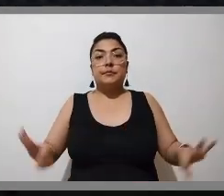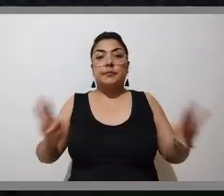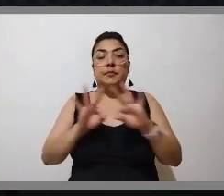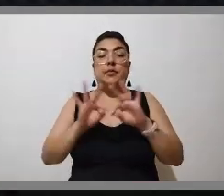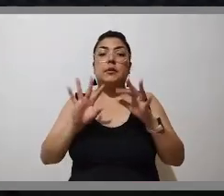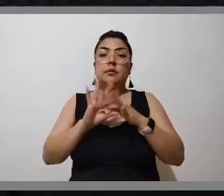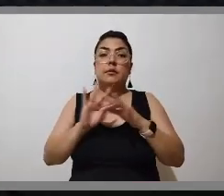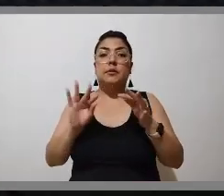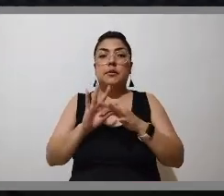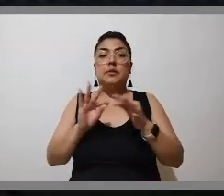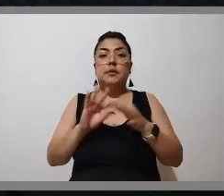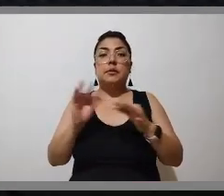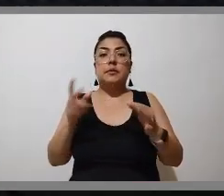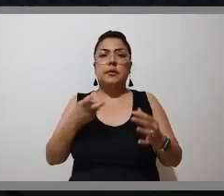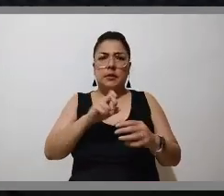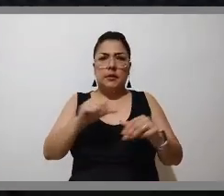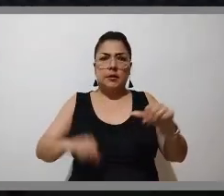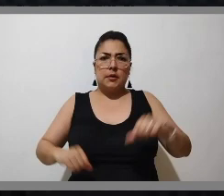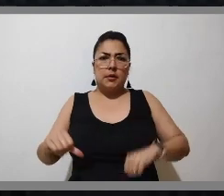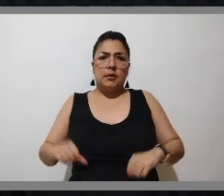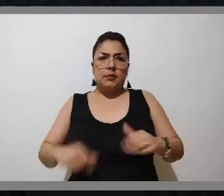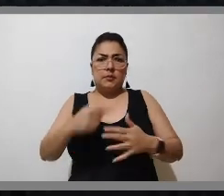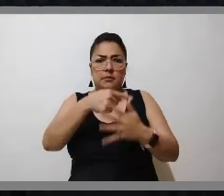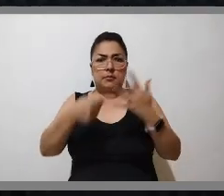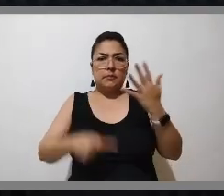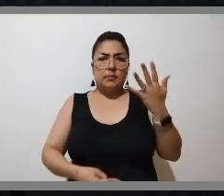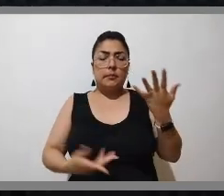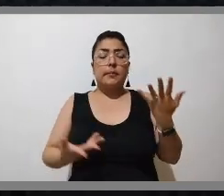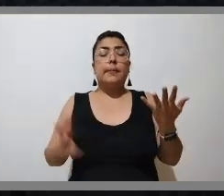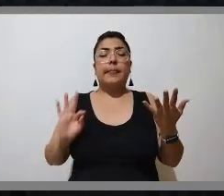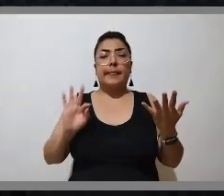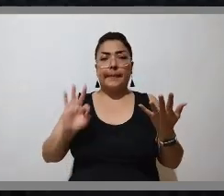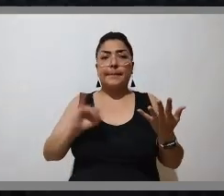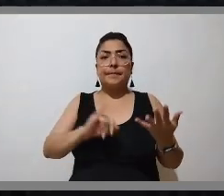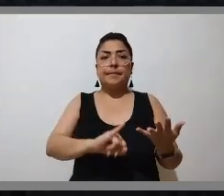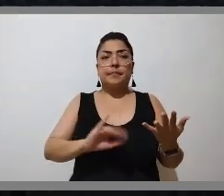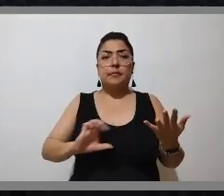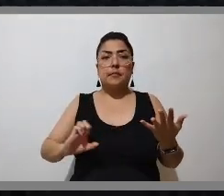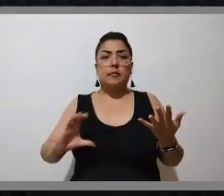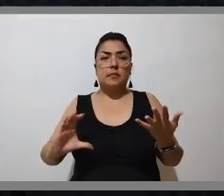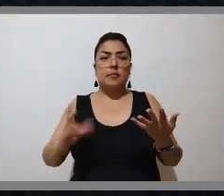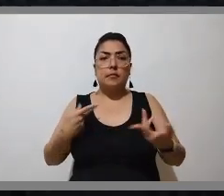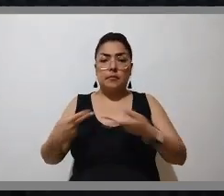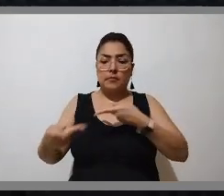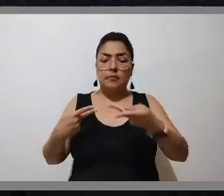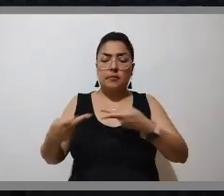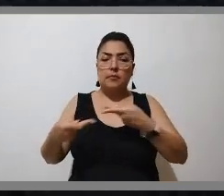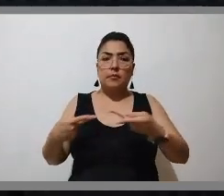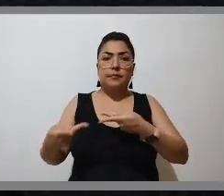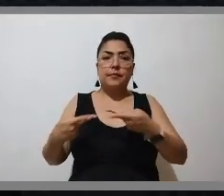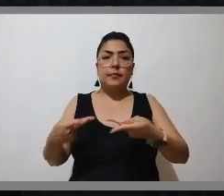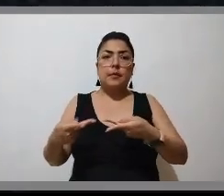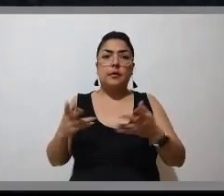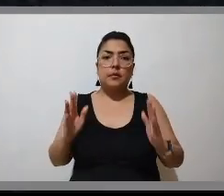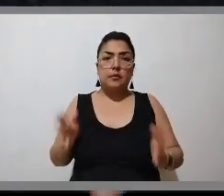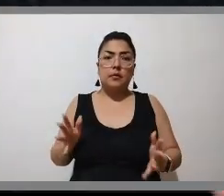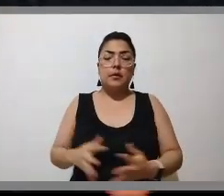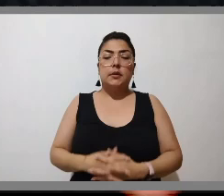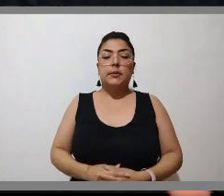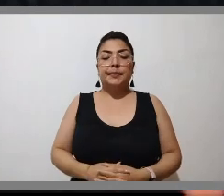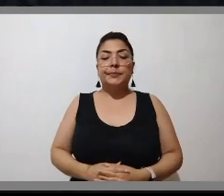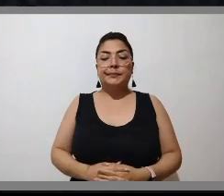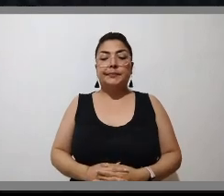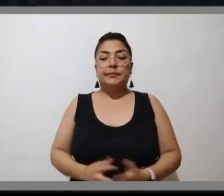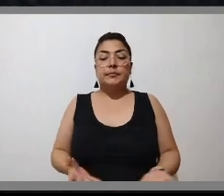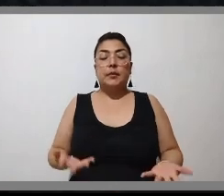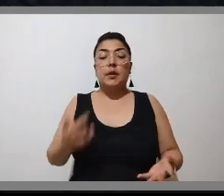comenta, consejera, todas estas actividades que estará realizando el Instituto Electoral de Coahuila, y sobre todo desde